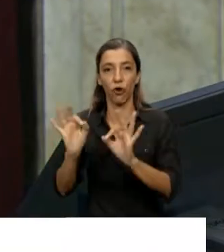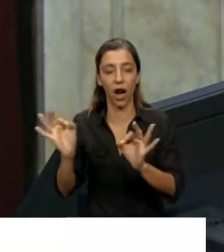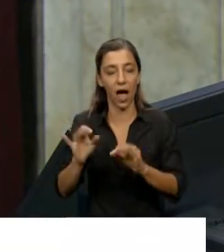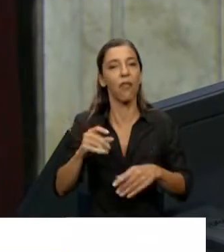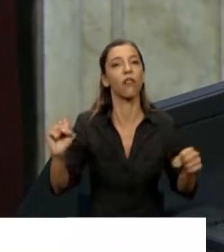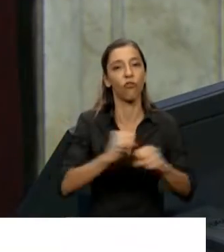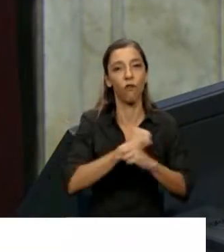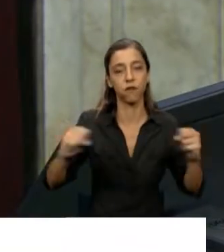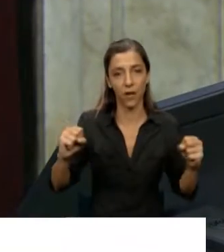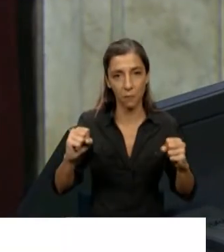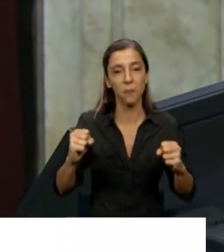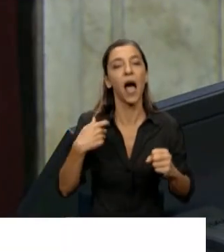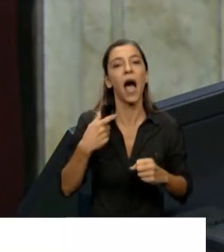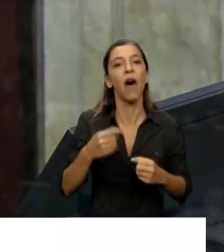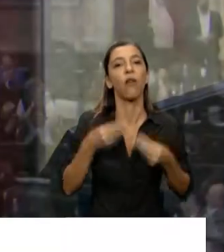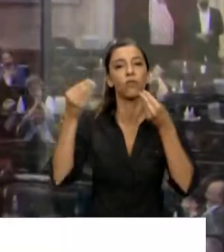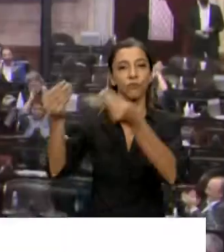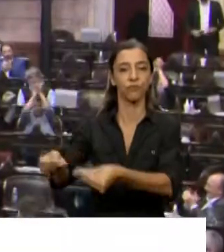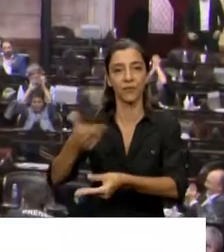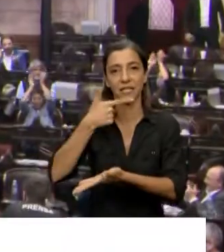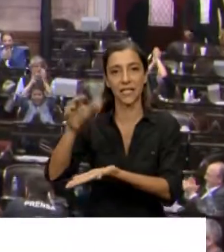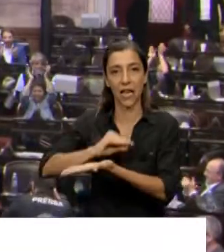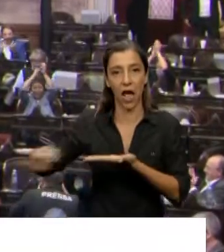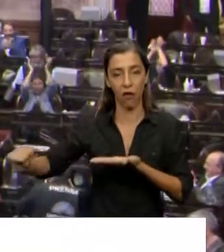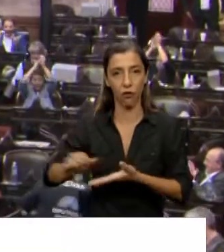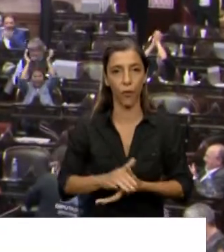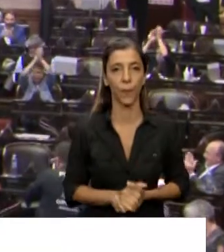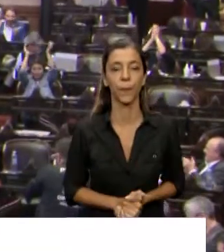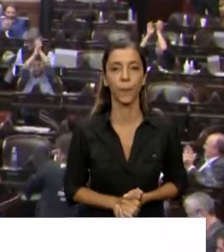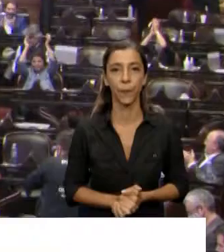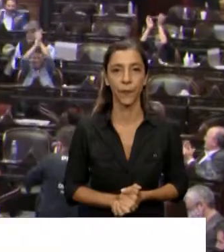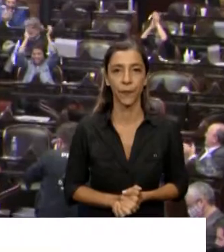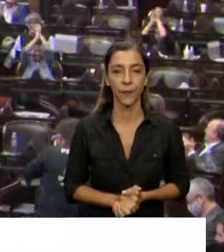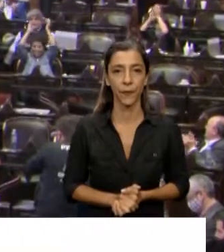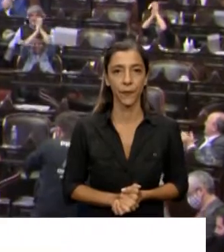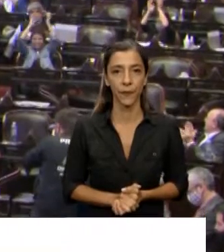Resulta afirmativo. Se comunicará al Honorable Senado.